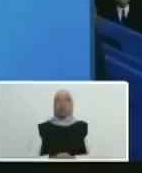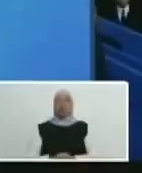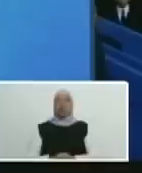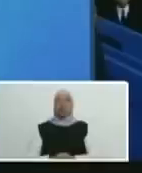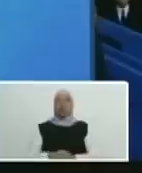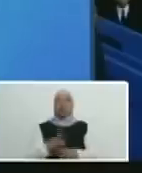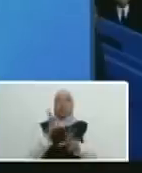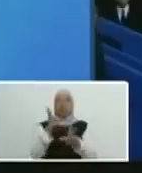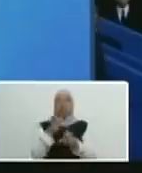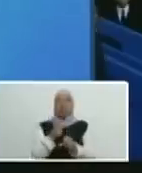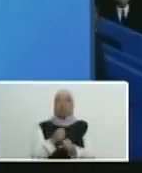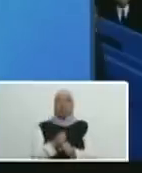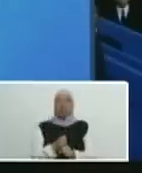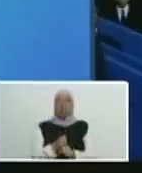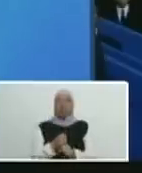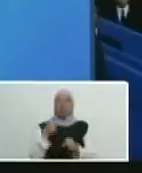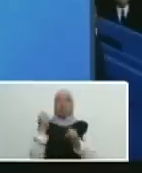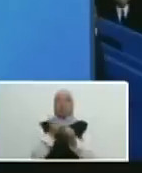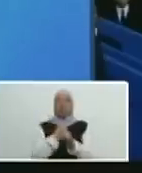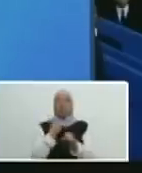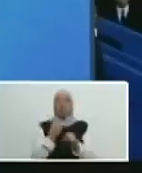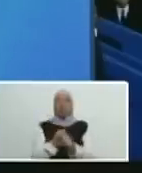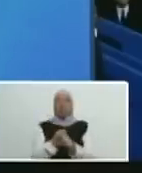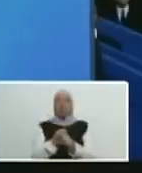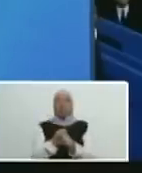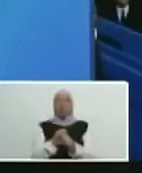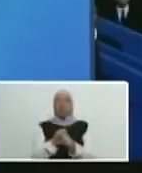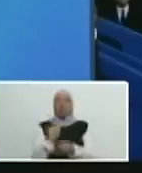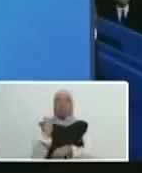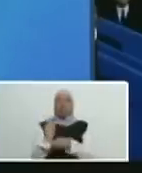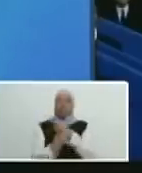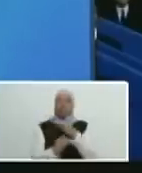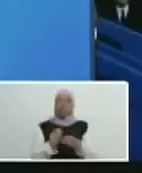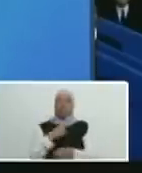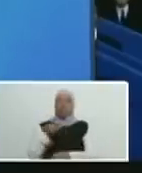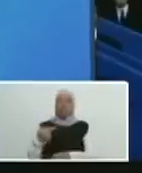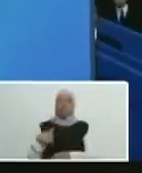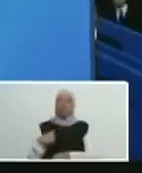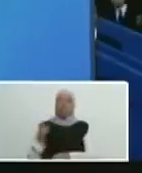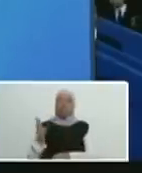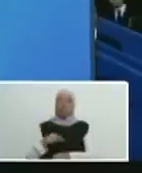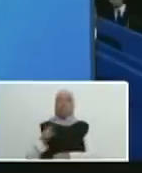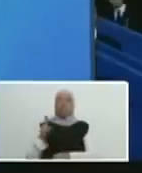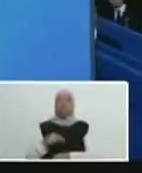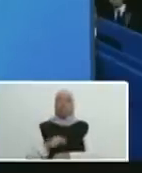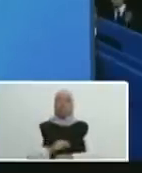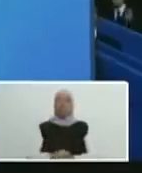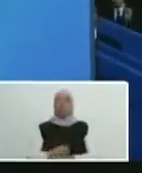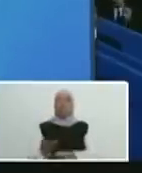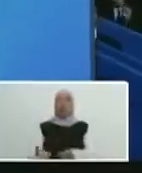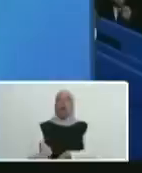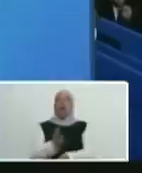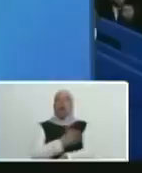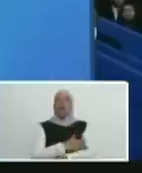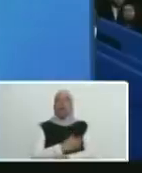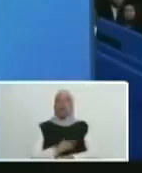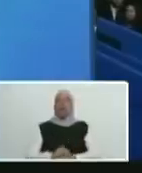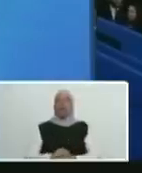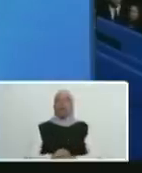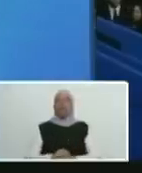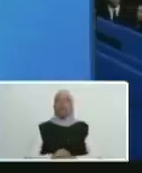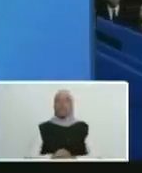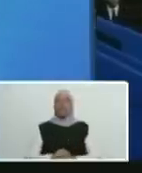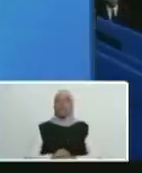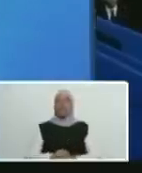Confieso con toda honestidad que esta maniobra no es como ninguna otra que haya hecho anteriormente, pero